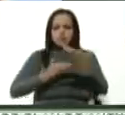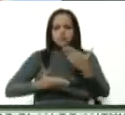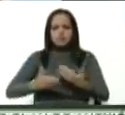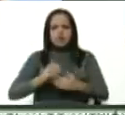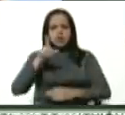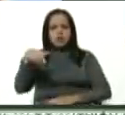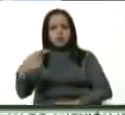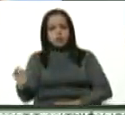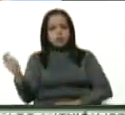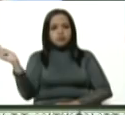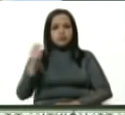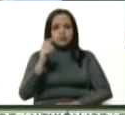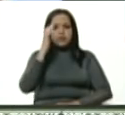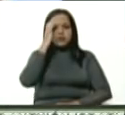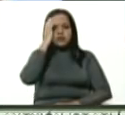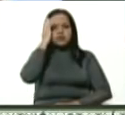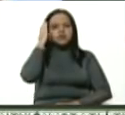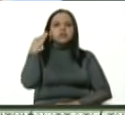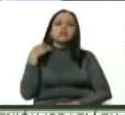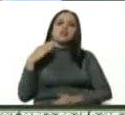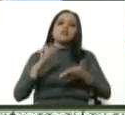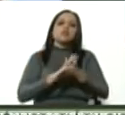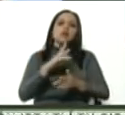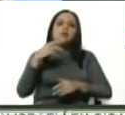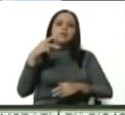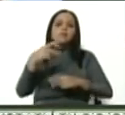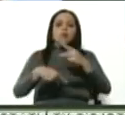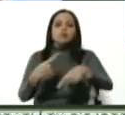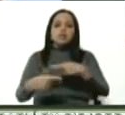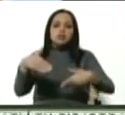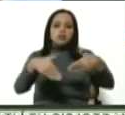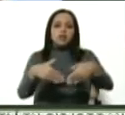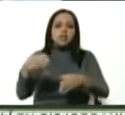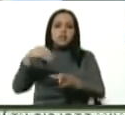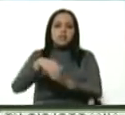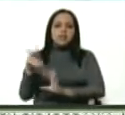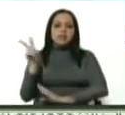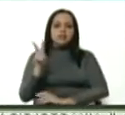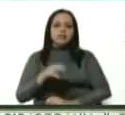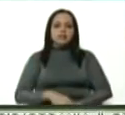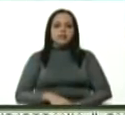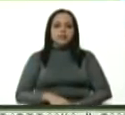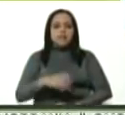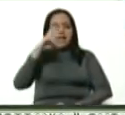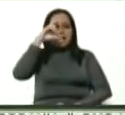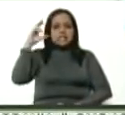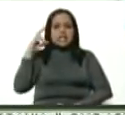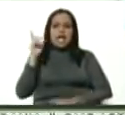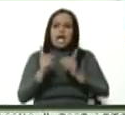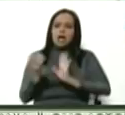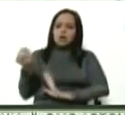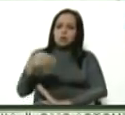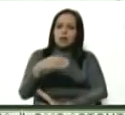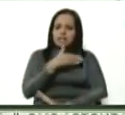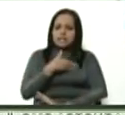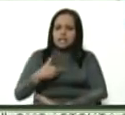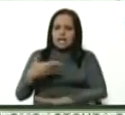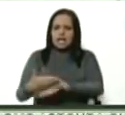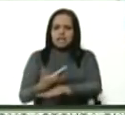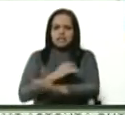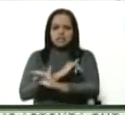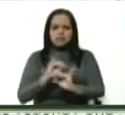próximos meses hacia ese proceso electoral en Venezuela. Canciller, ¿algo más que usted quiera añadir antes de culminar la